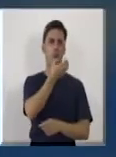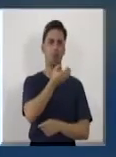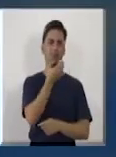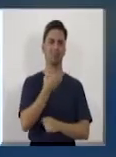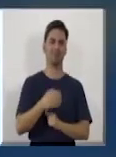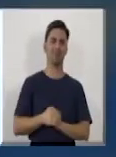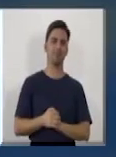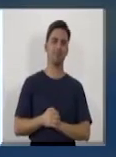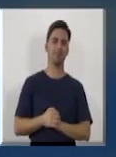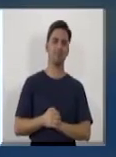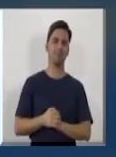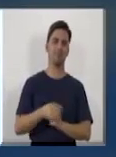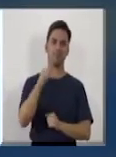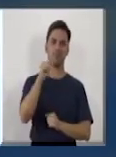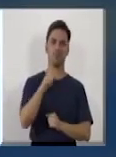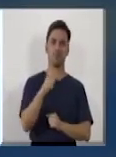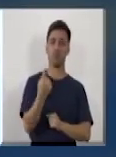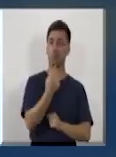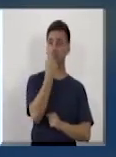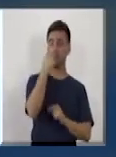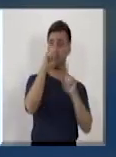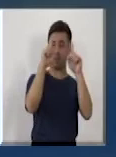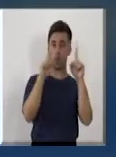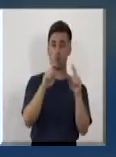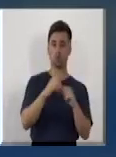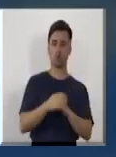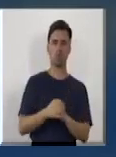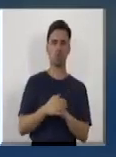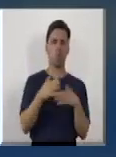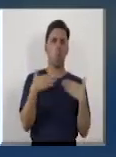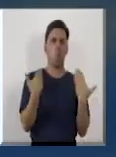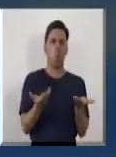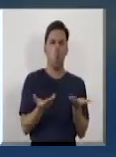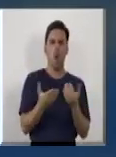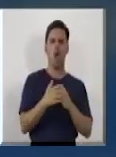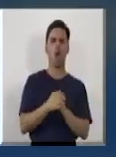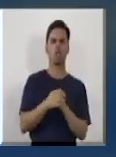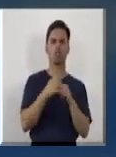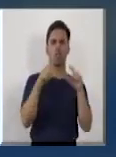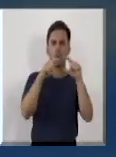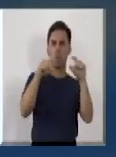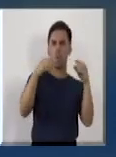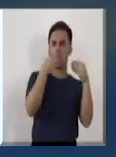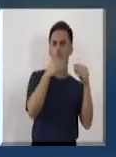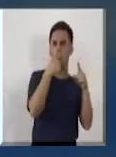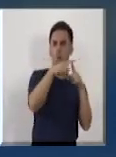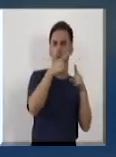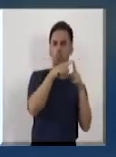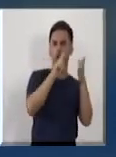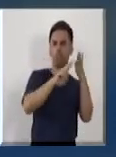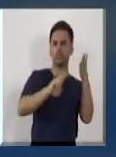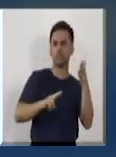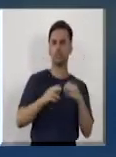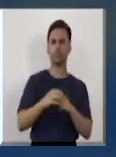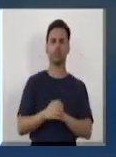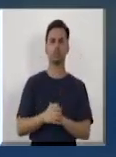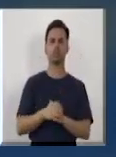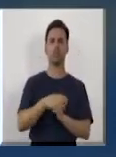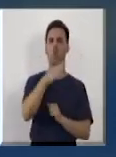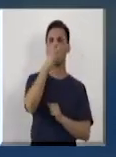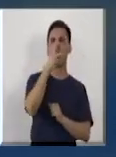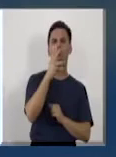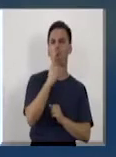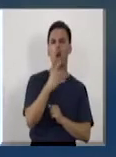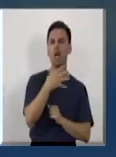La primera, ¿cuándo se electriza un cuerpo? ¿Cuántos tipos de carga hemos estudiado? ¿Qué plantea la